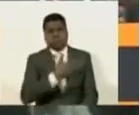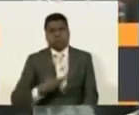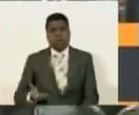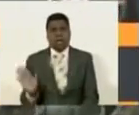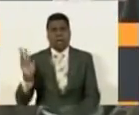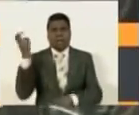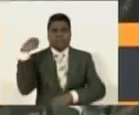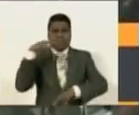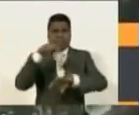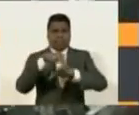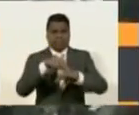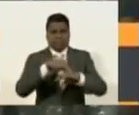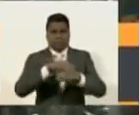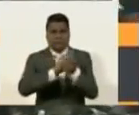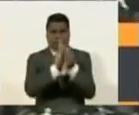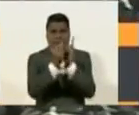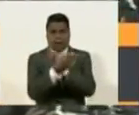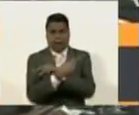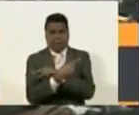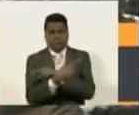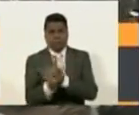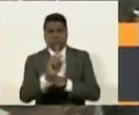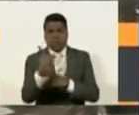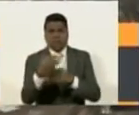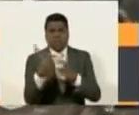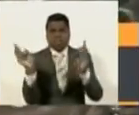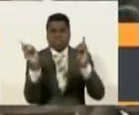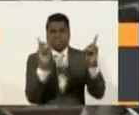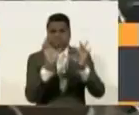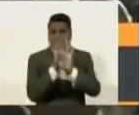Asamblea Nacional Constituyente. Esto no tiene discusión.